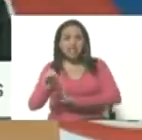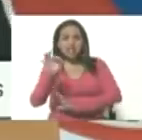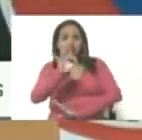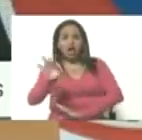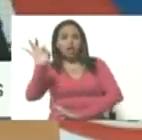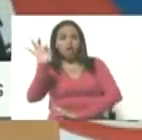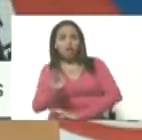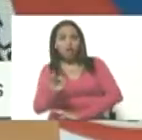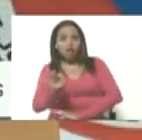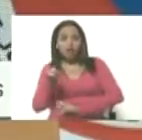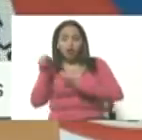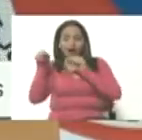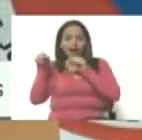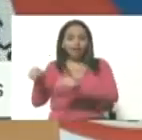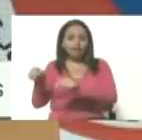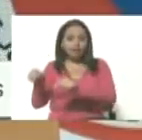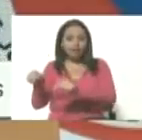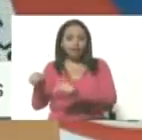70%